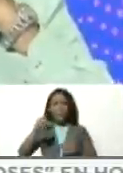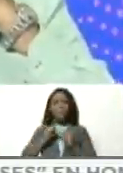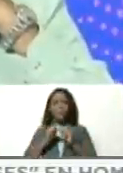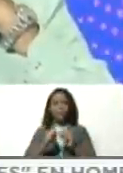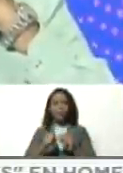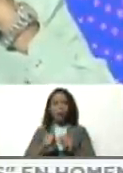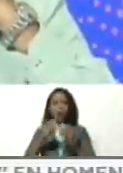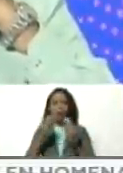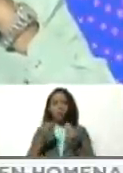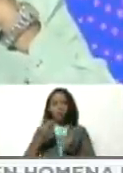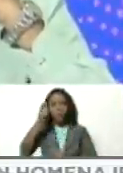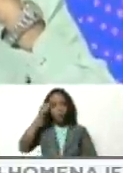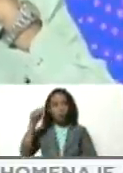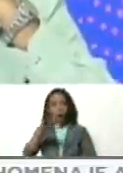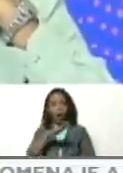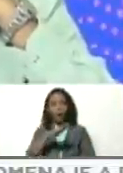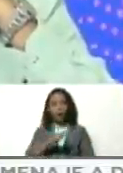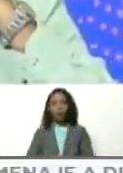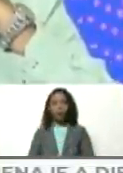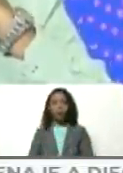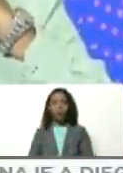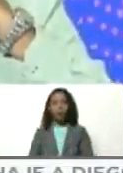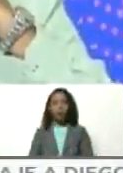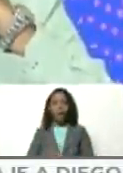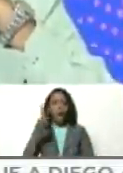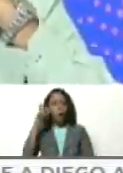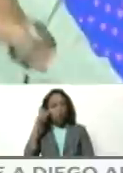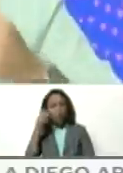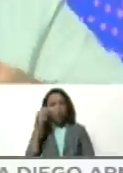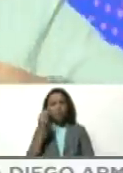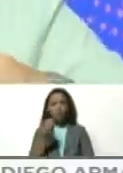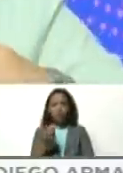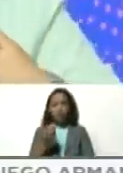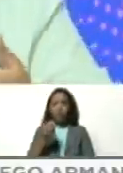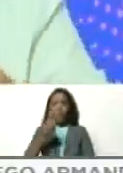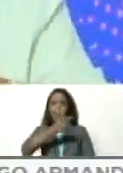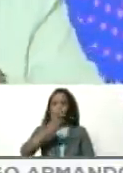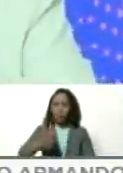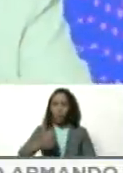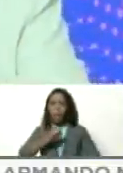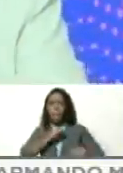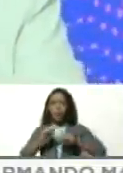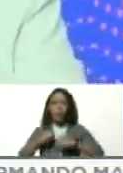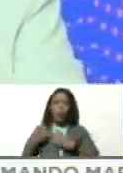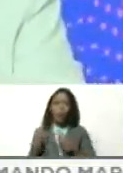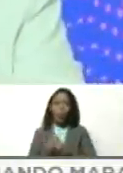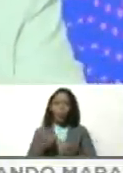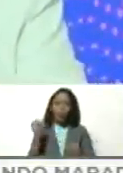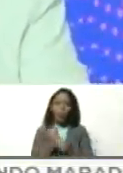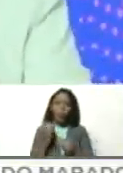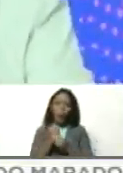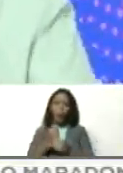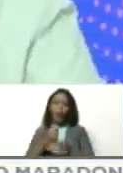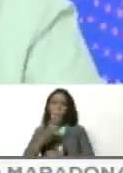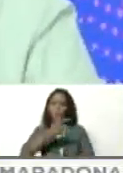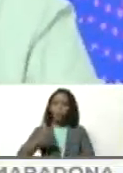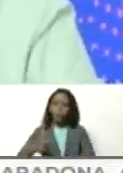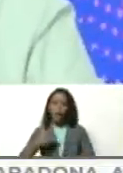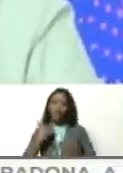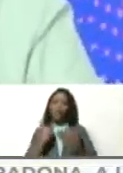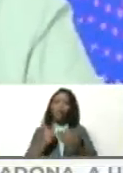escuchar mucho al pueblo, Lizeth, escuchar mucho a la gente y actuar junto a la gente. Todo lo que vayamos a